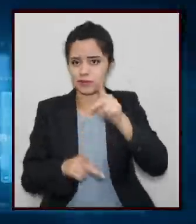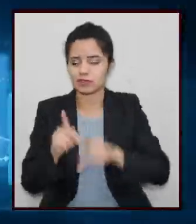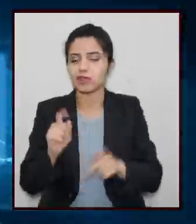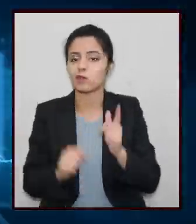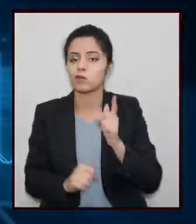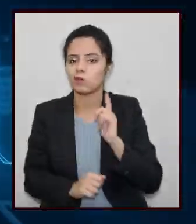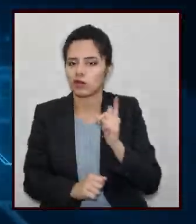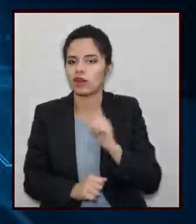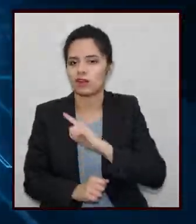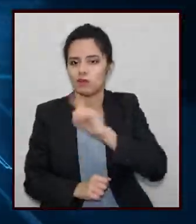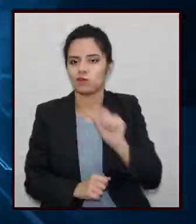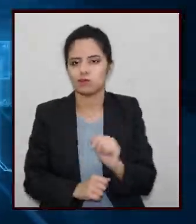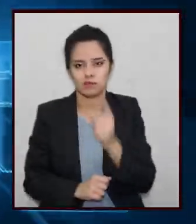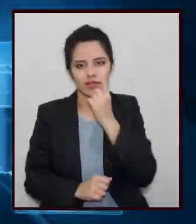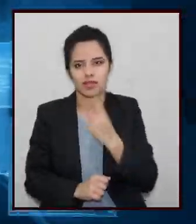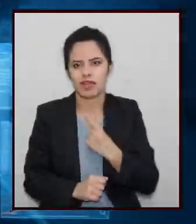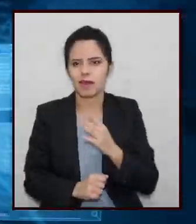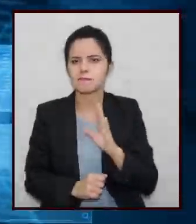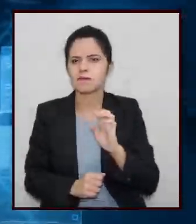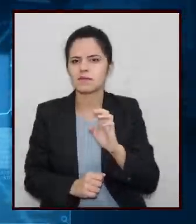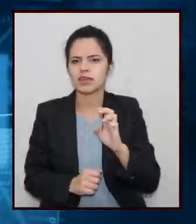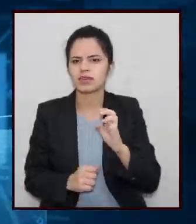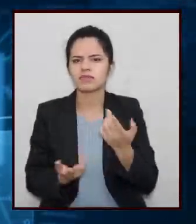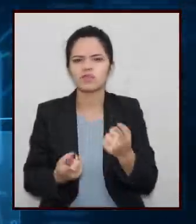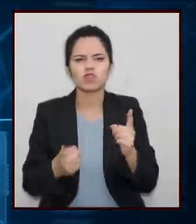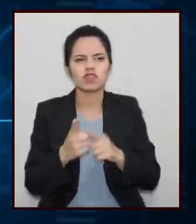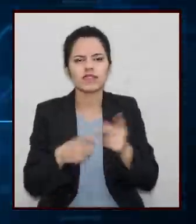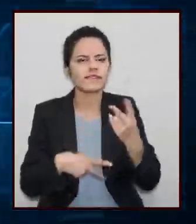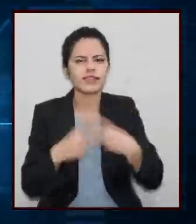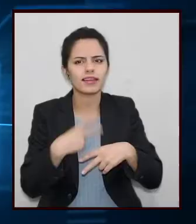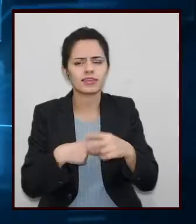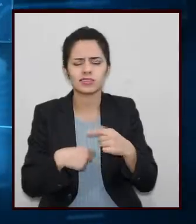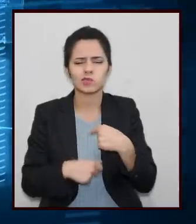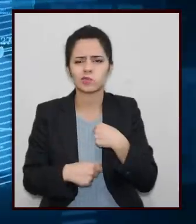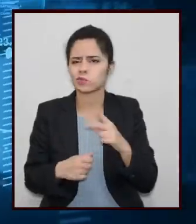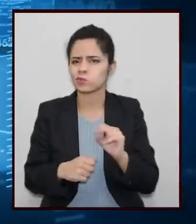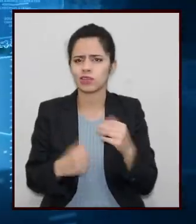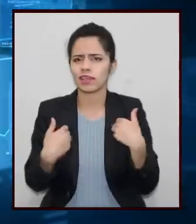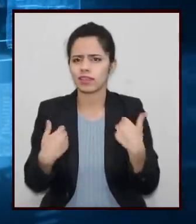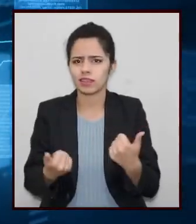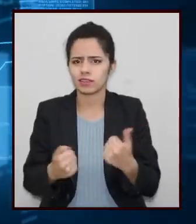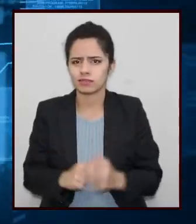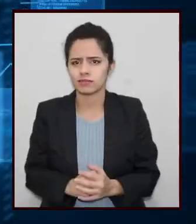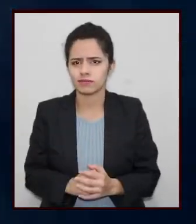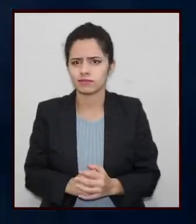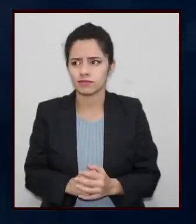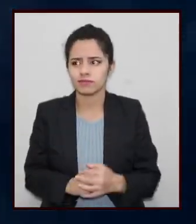parte. Ojalá algún día nos cuente de dónde vienen los bebés, porque nunca le he entendido muy bien a eso.